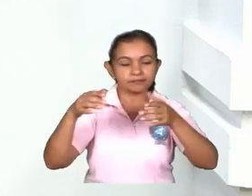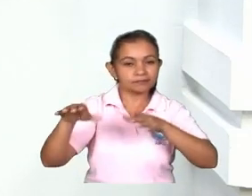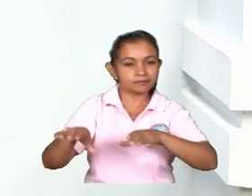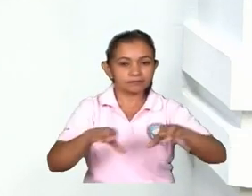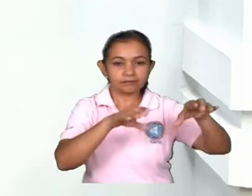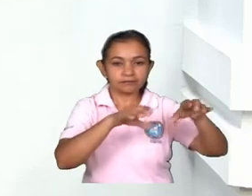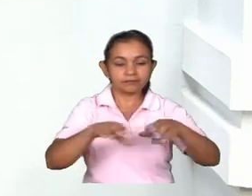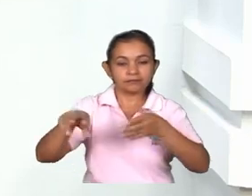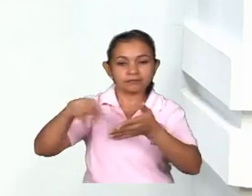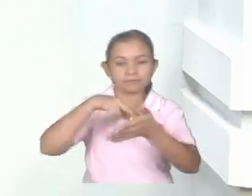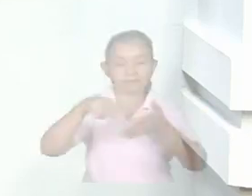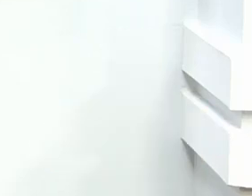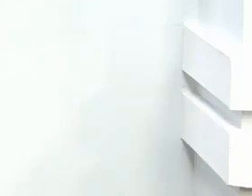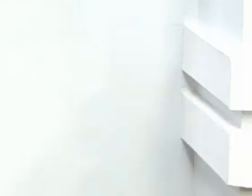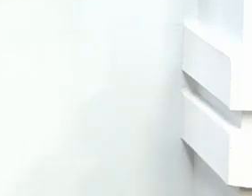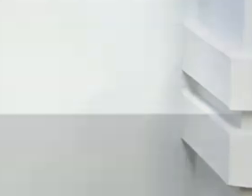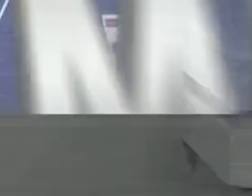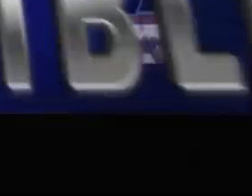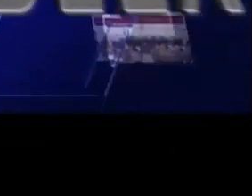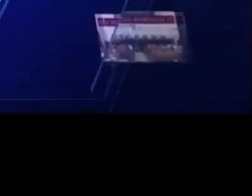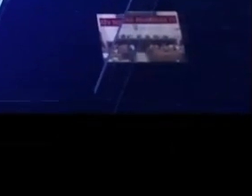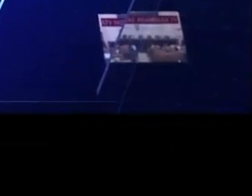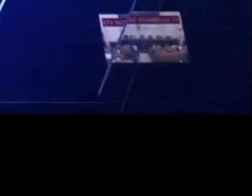gran fiesta taurina. Veamos.